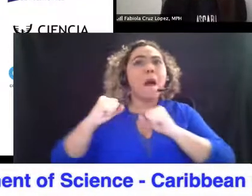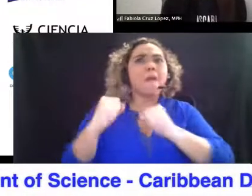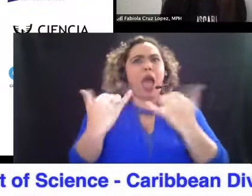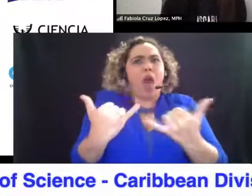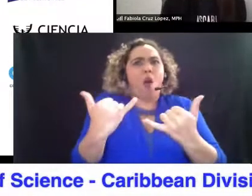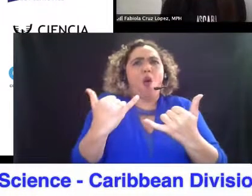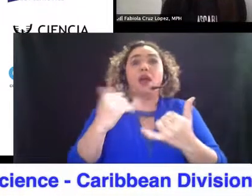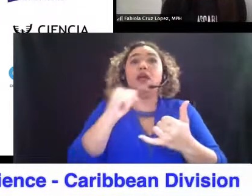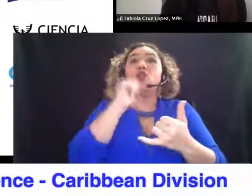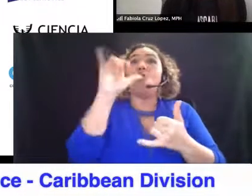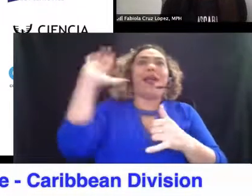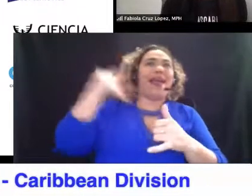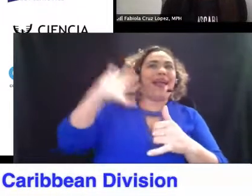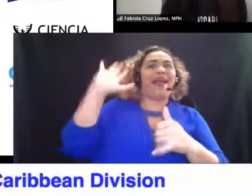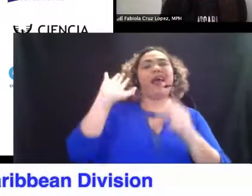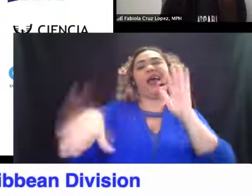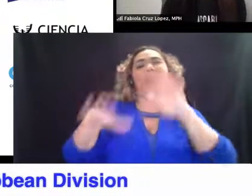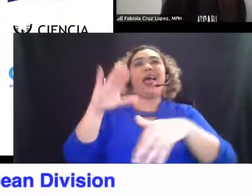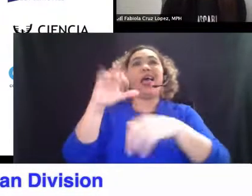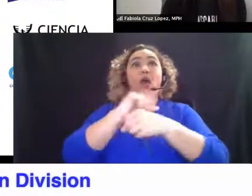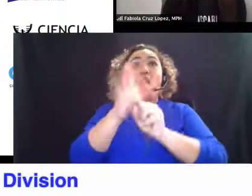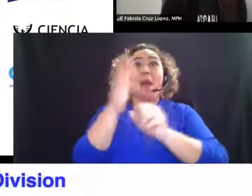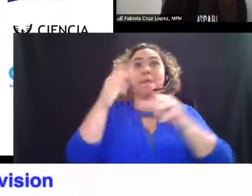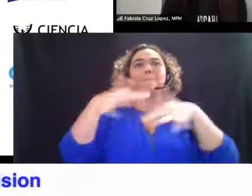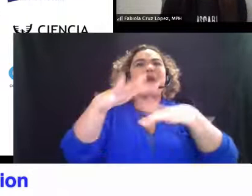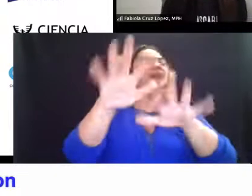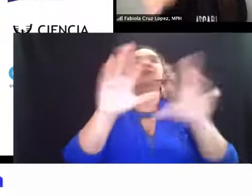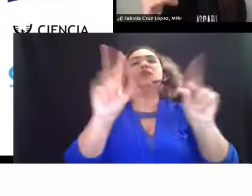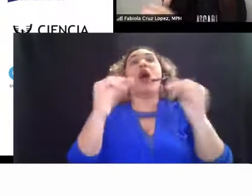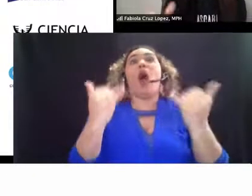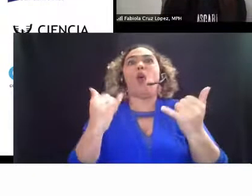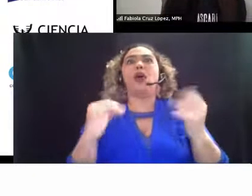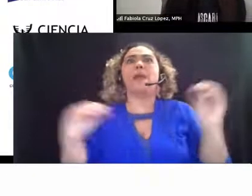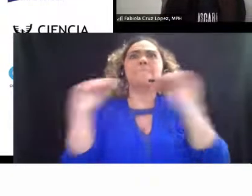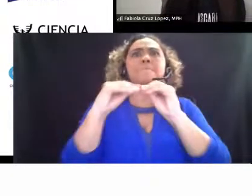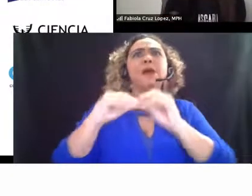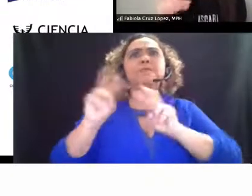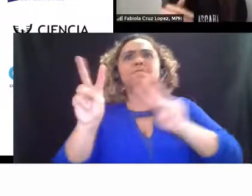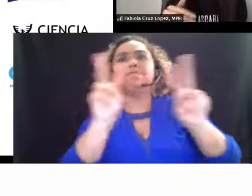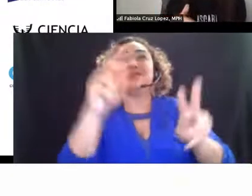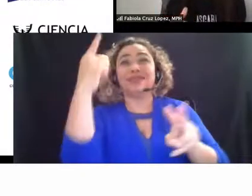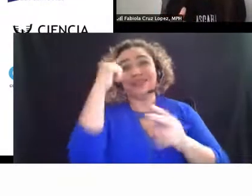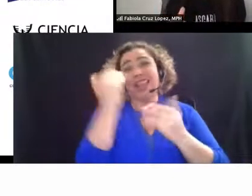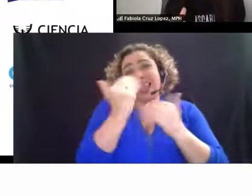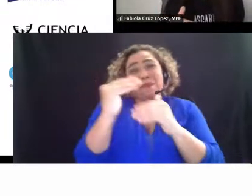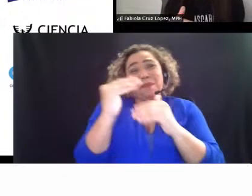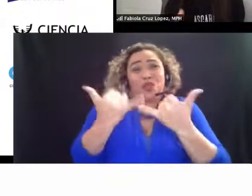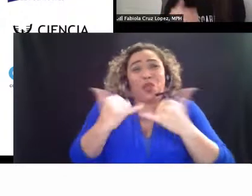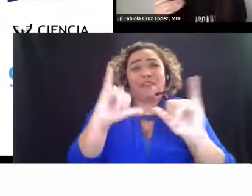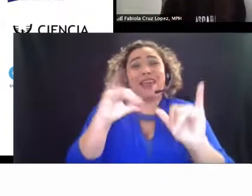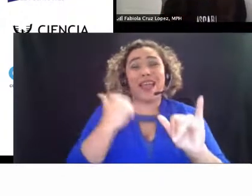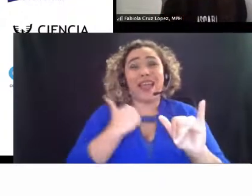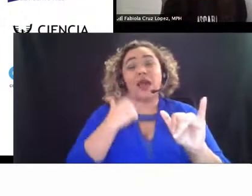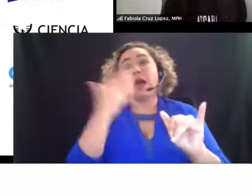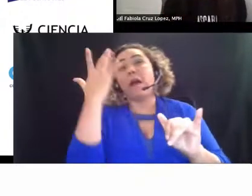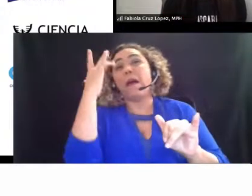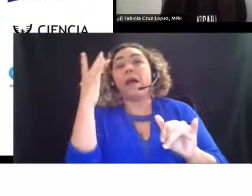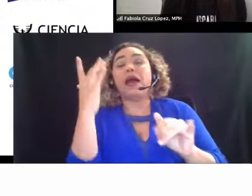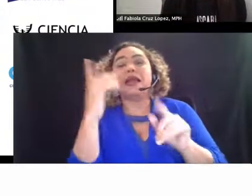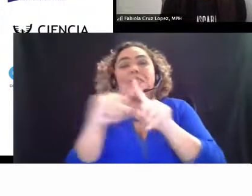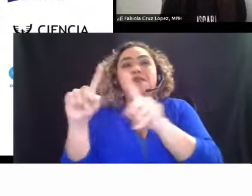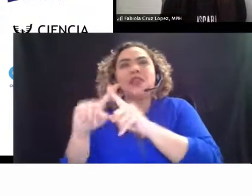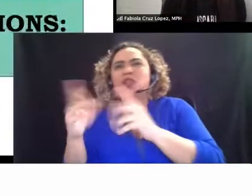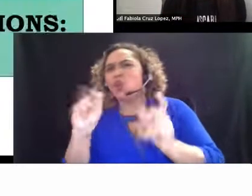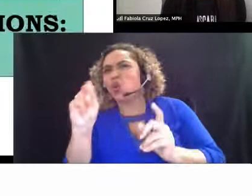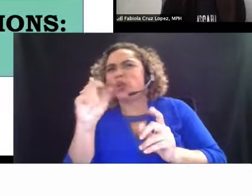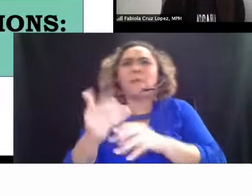no es la misma que de marzo, pero vamos a estar viendo algunas limitaciones que todavía tenemos y en qué aspectos todavía